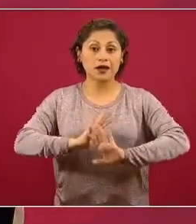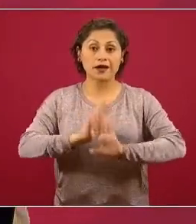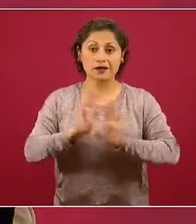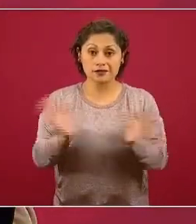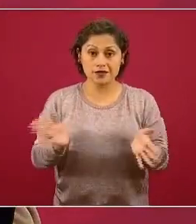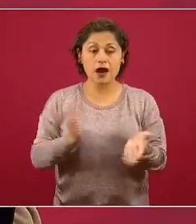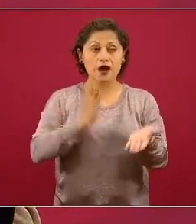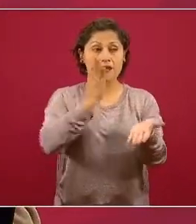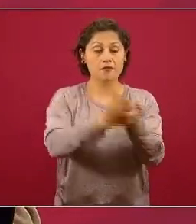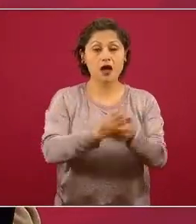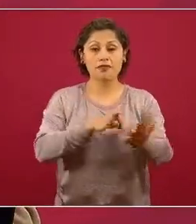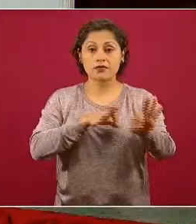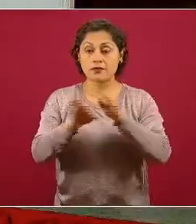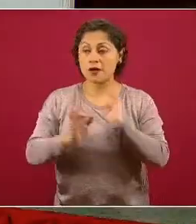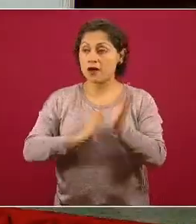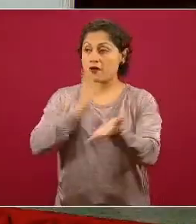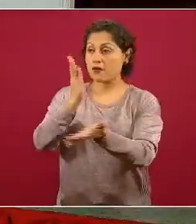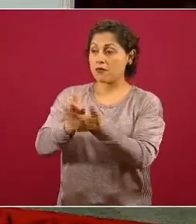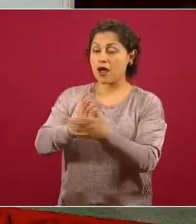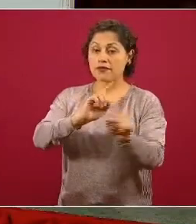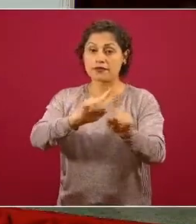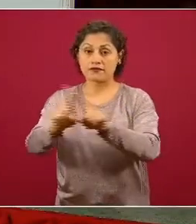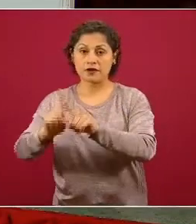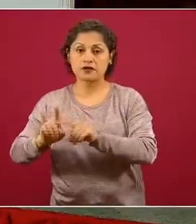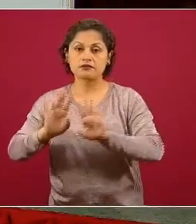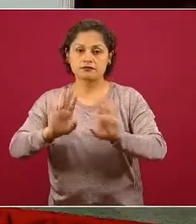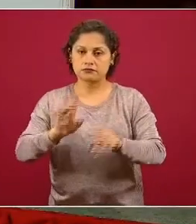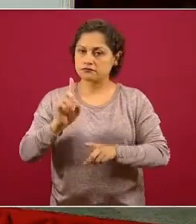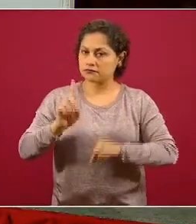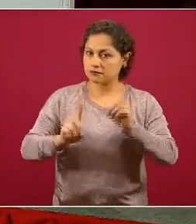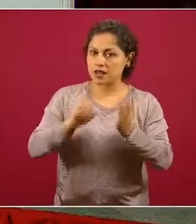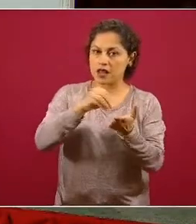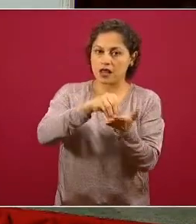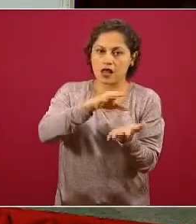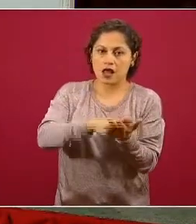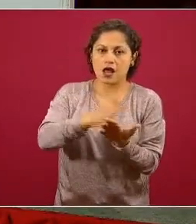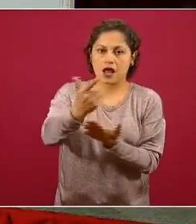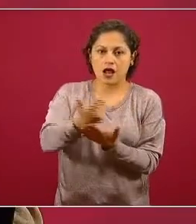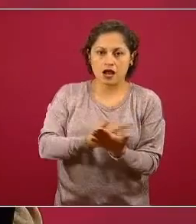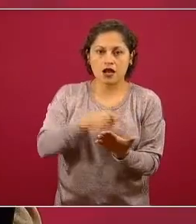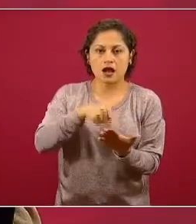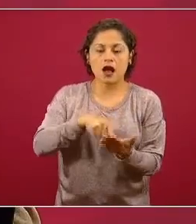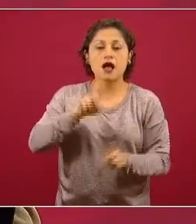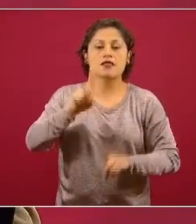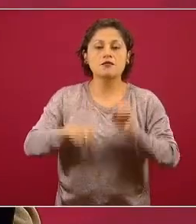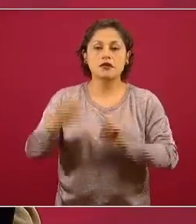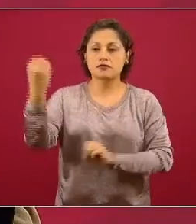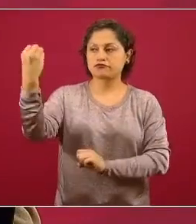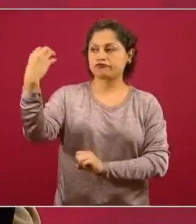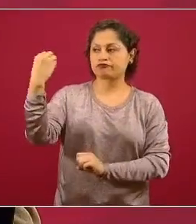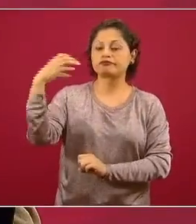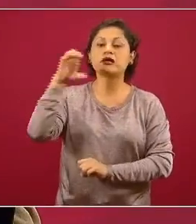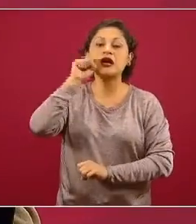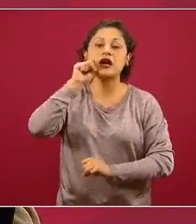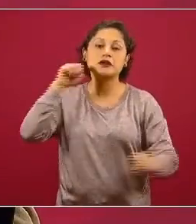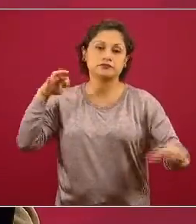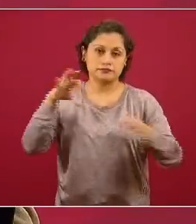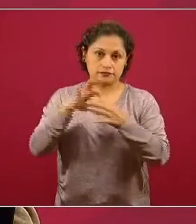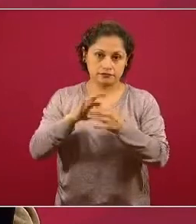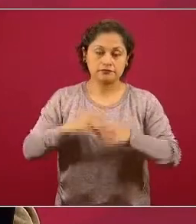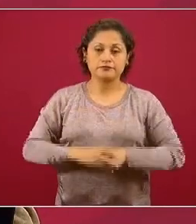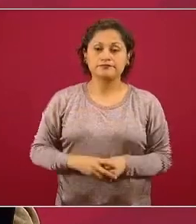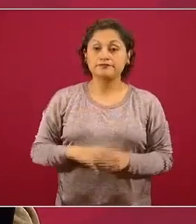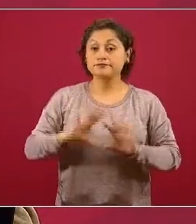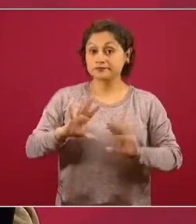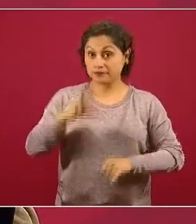a trabajos y a ocupaciones que ya se consideran aceptables durante los semáforos color naranja. Por último, el doctor